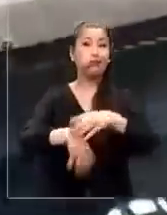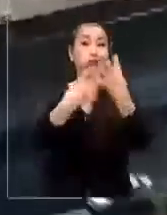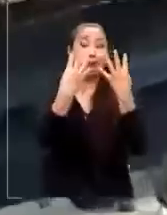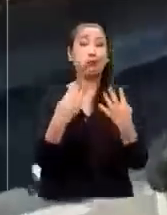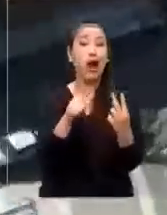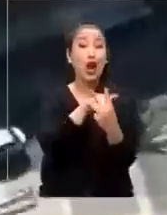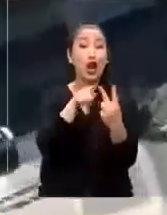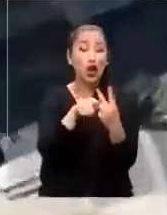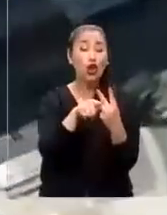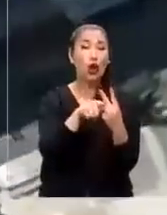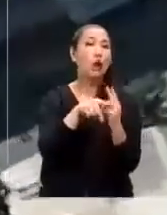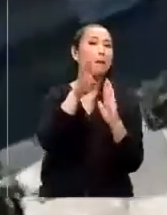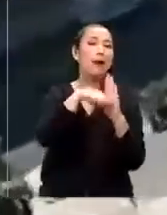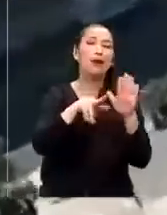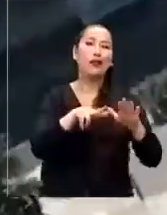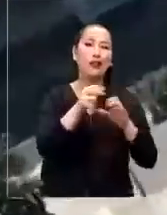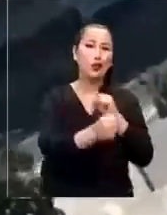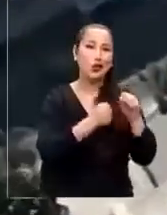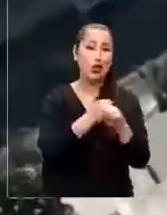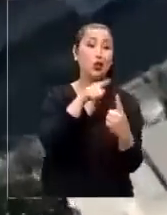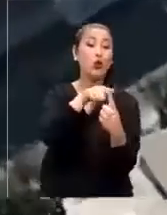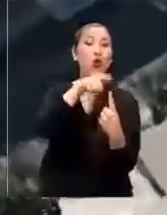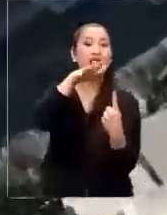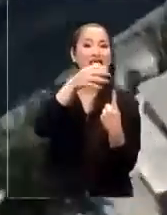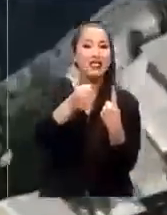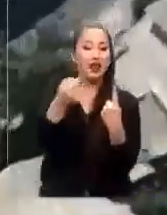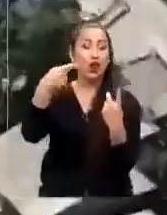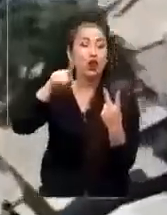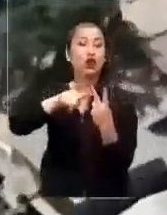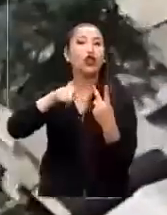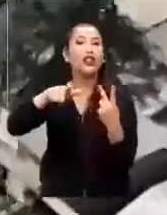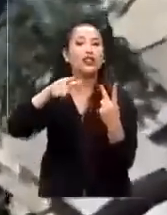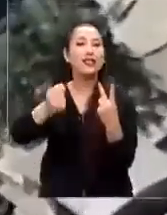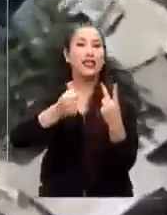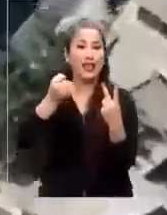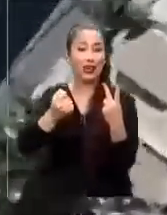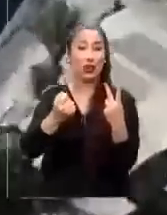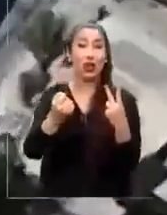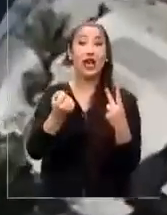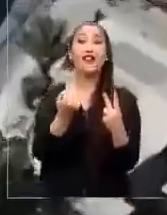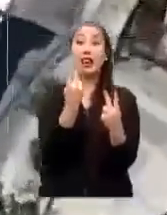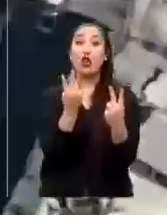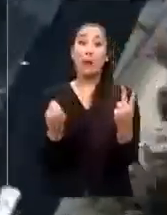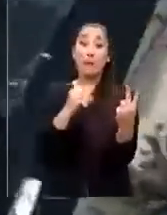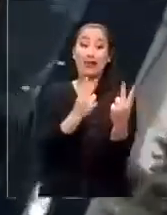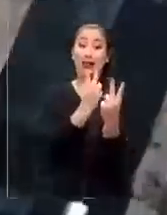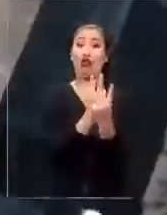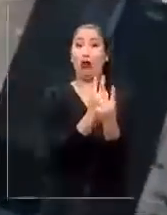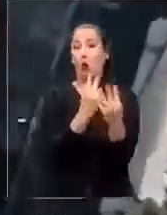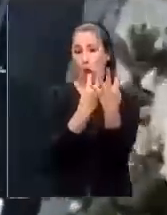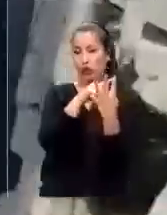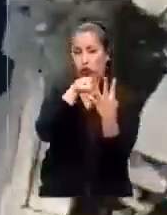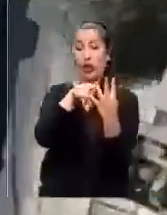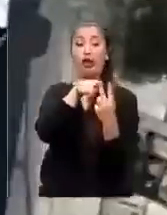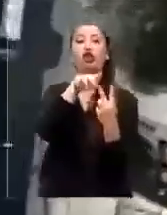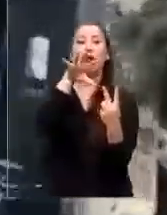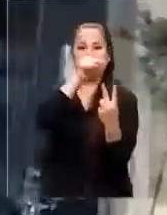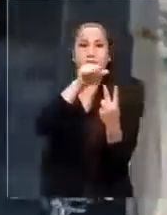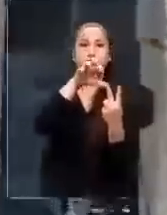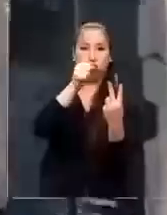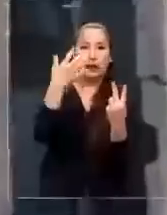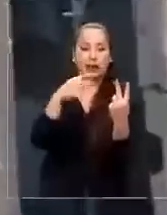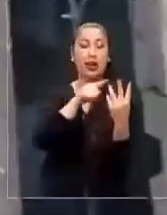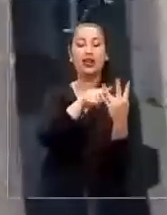de edad de 15 y 17 años. Mientras tanto hay otros dos ocupantes de este vehículo que logran escapar. Pero además hay dos personas que han